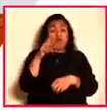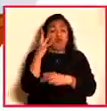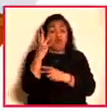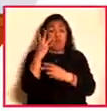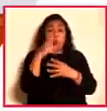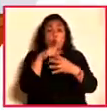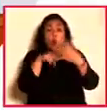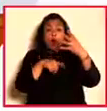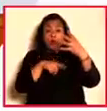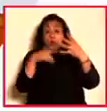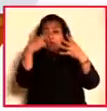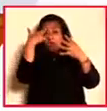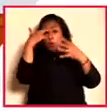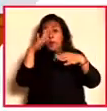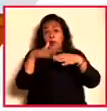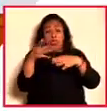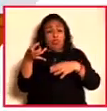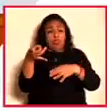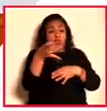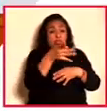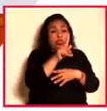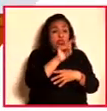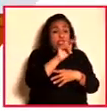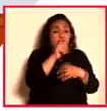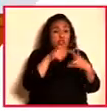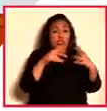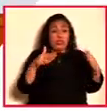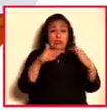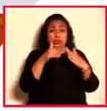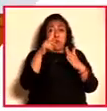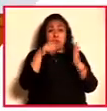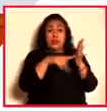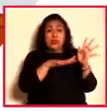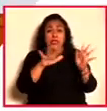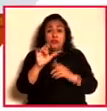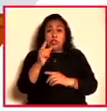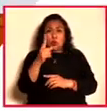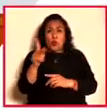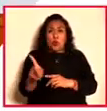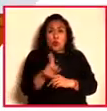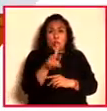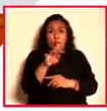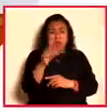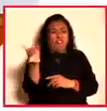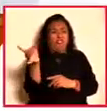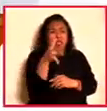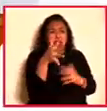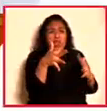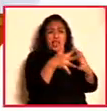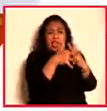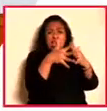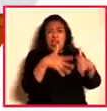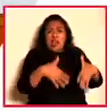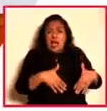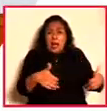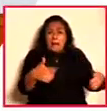ciudades de Tenochtitlán y Tlatelolco en 1521, cuando el pueblo mexica fue devastado por la guerra, el hambre y la viruela.